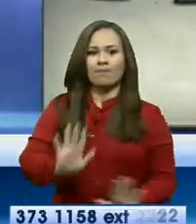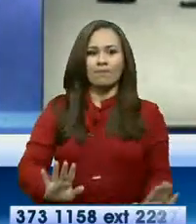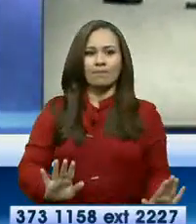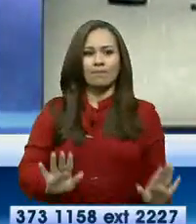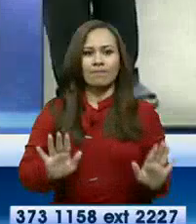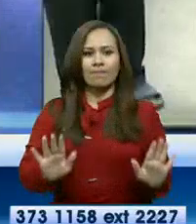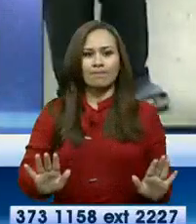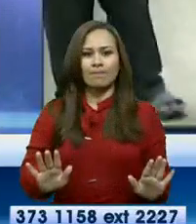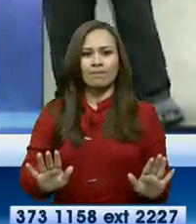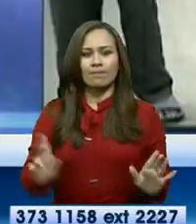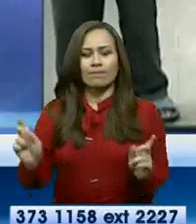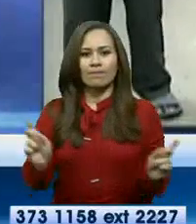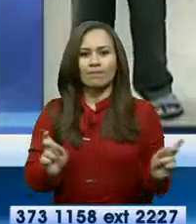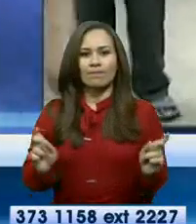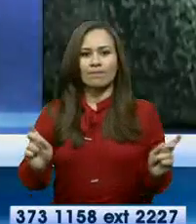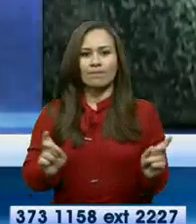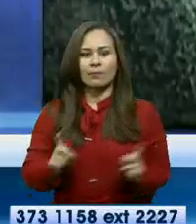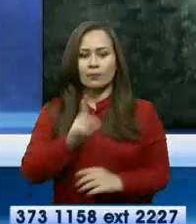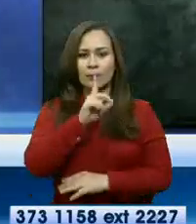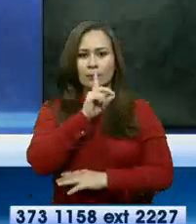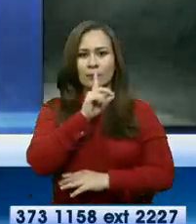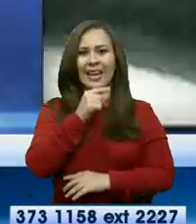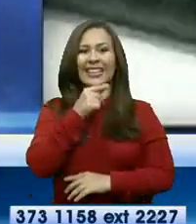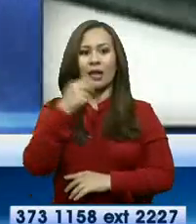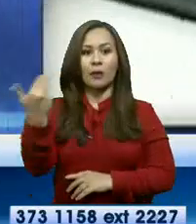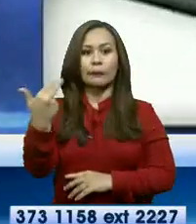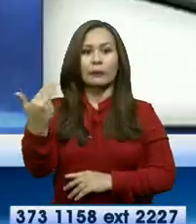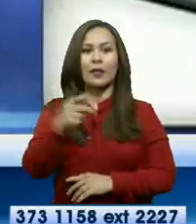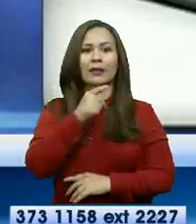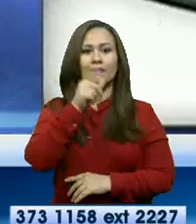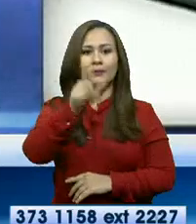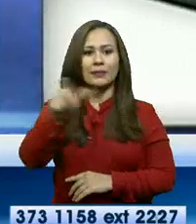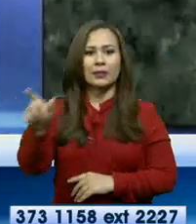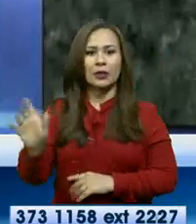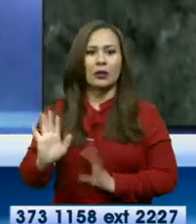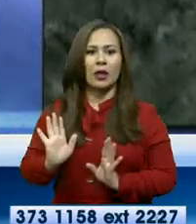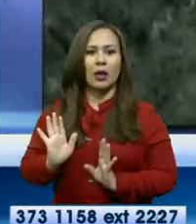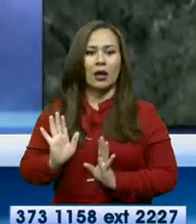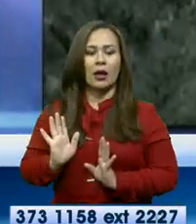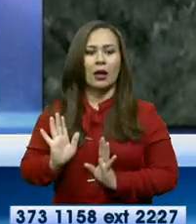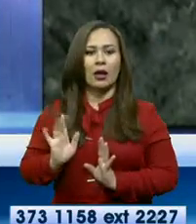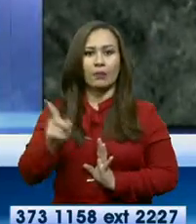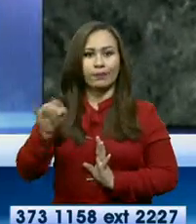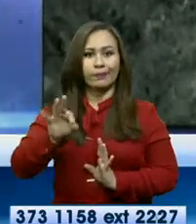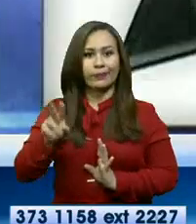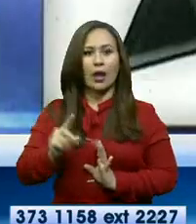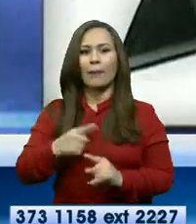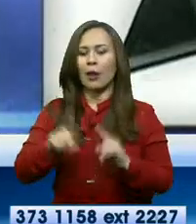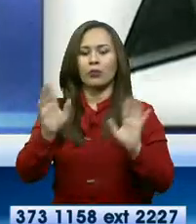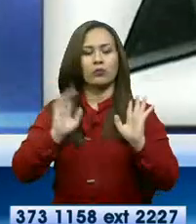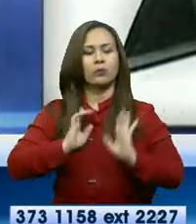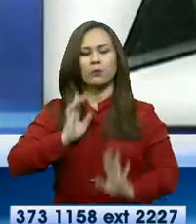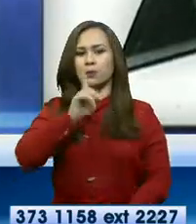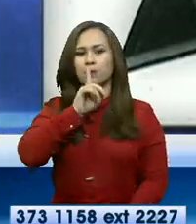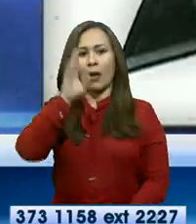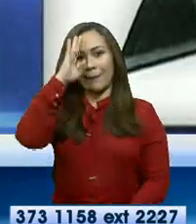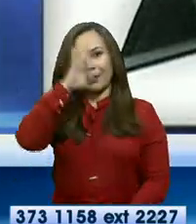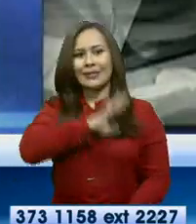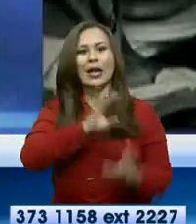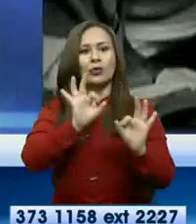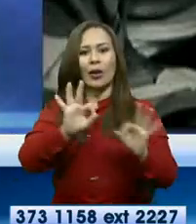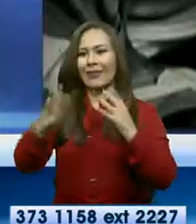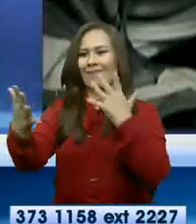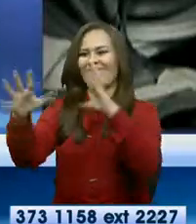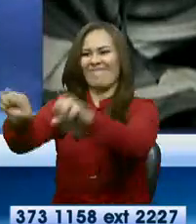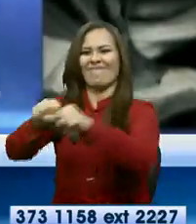no produjeron disparos los policías, lo que produjeron los disparos fueron los delincuentes. Pero con todo y sin producir un solo disparo, los policías lograron detener